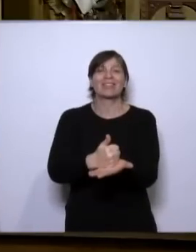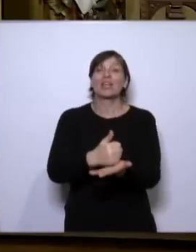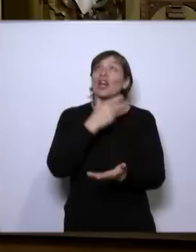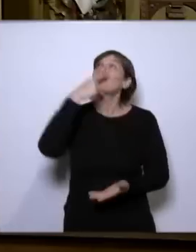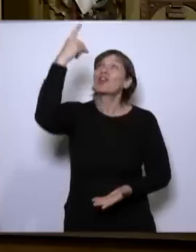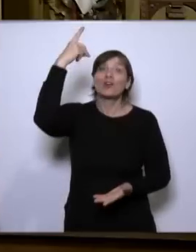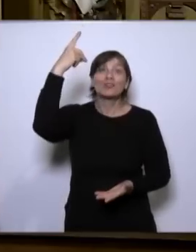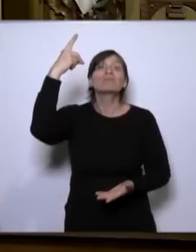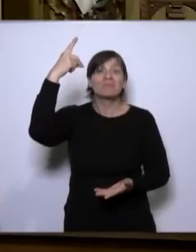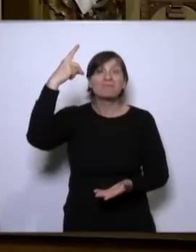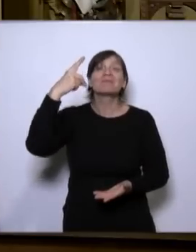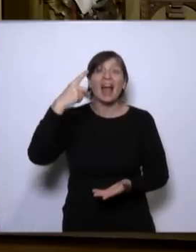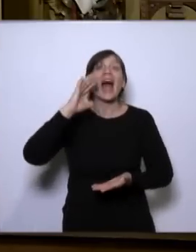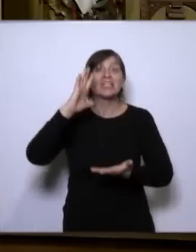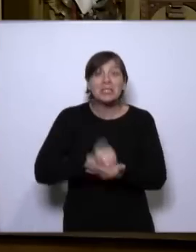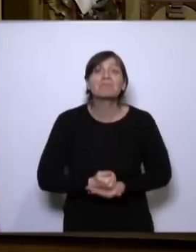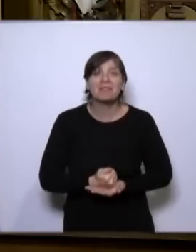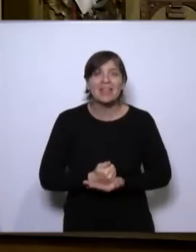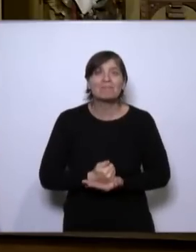Y Dios se lo concede.